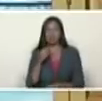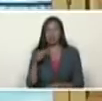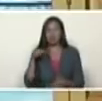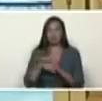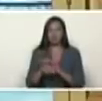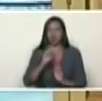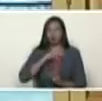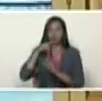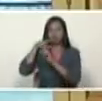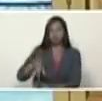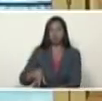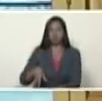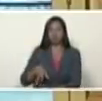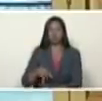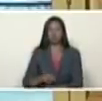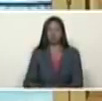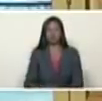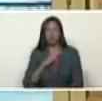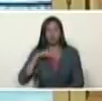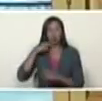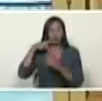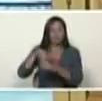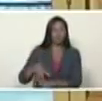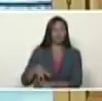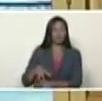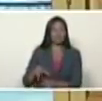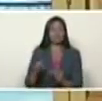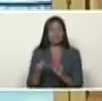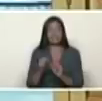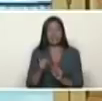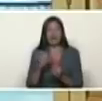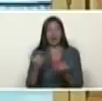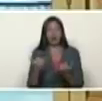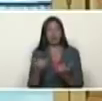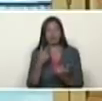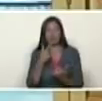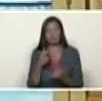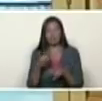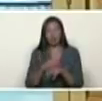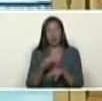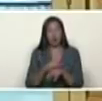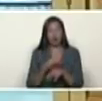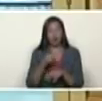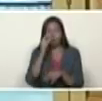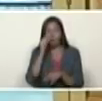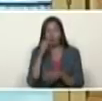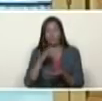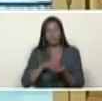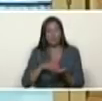los derrotaremos. Los derrotaremos. Y mientras tanto, como dice el gobernador Héctor Rodríguez,